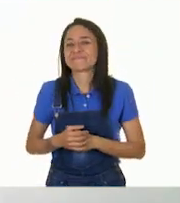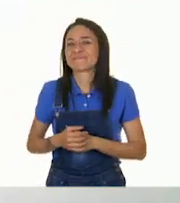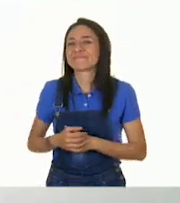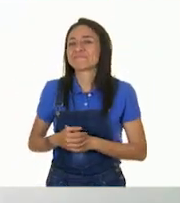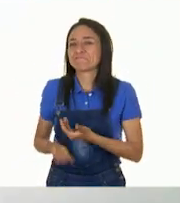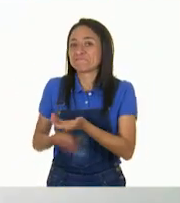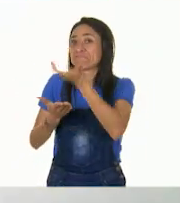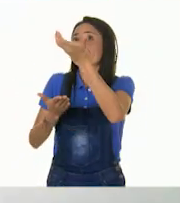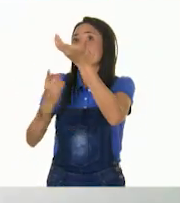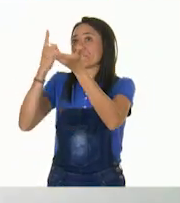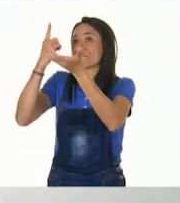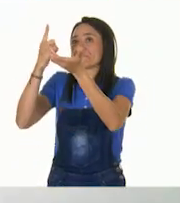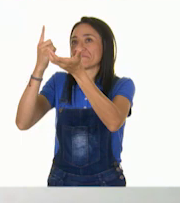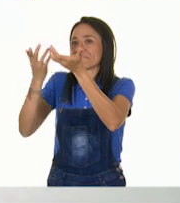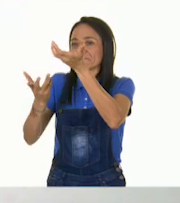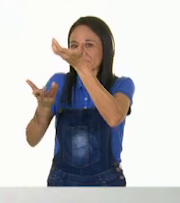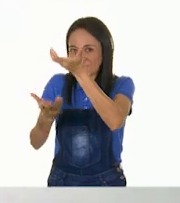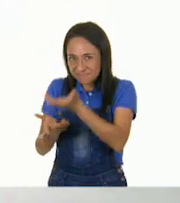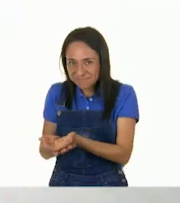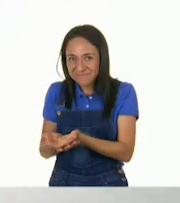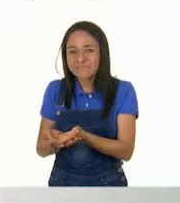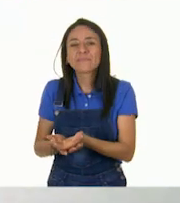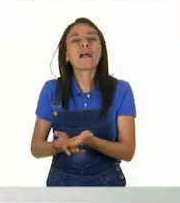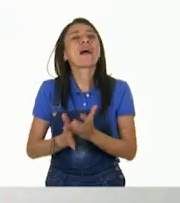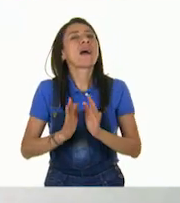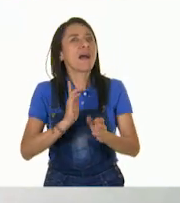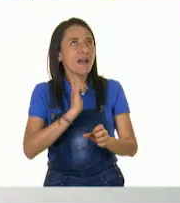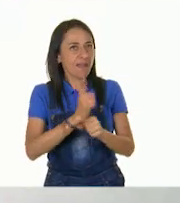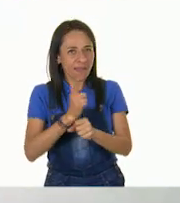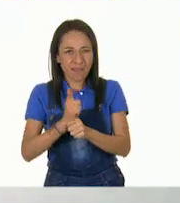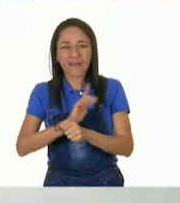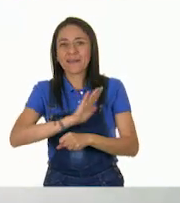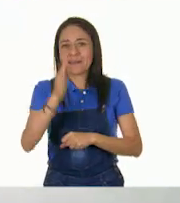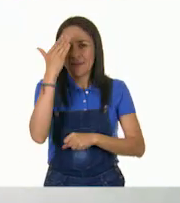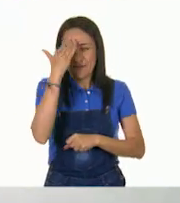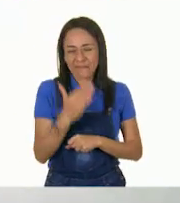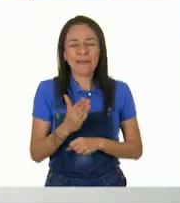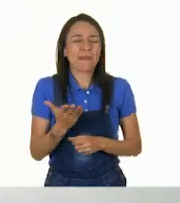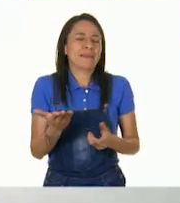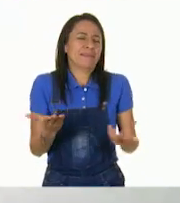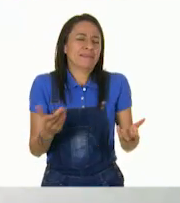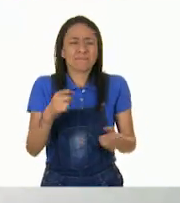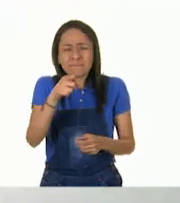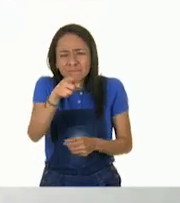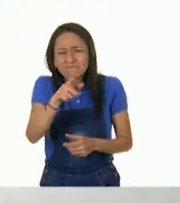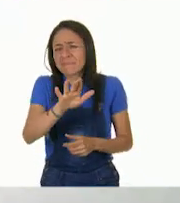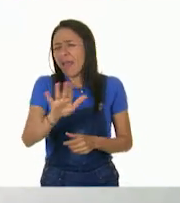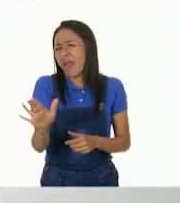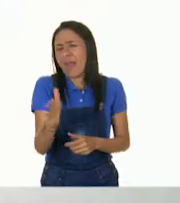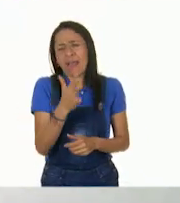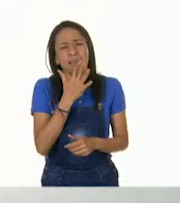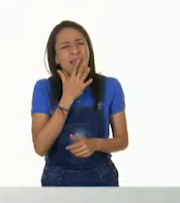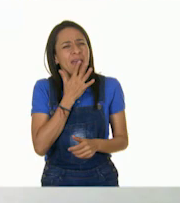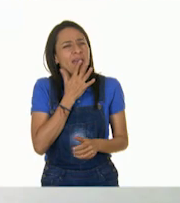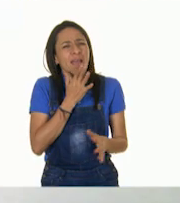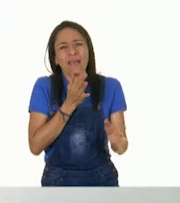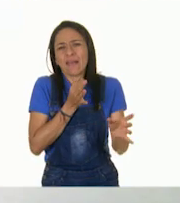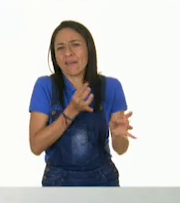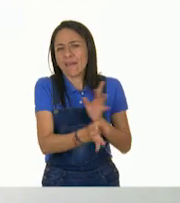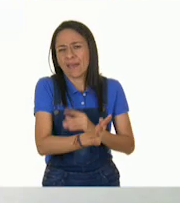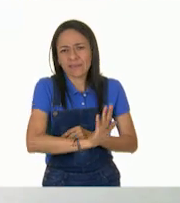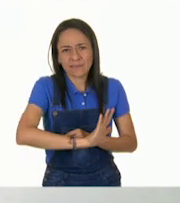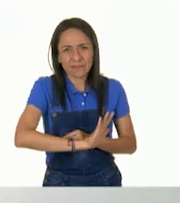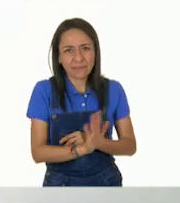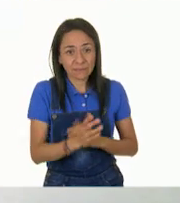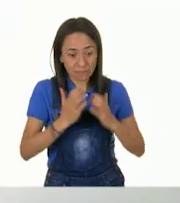abajo muy bien ya lo reconocemos pero yo sé que esto es muy fácil ya para ti que podemos hacerlo con otra parte de nuestro